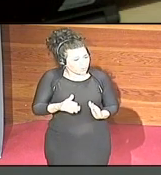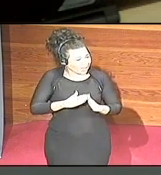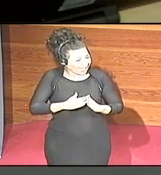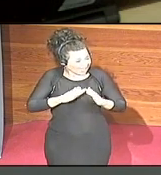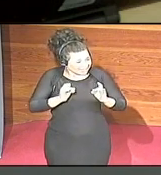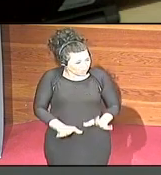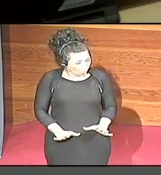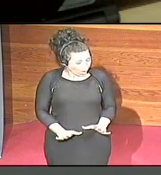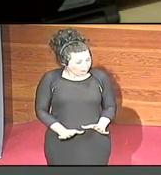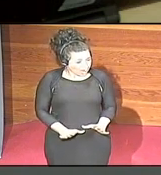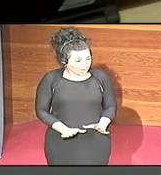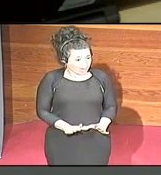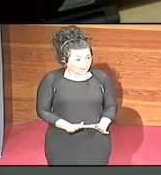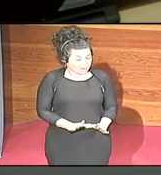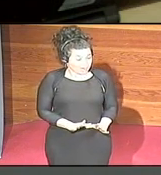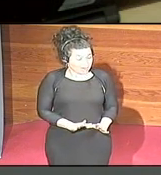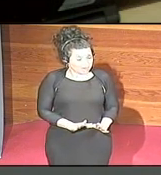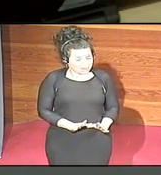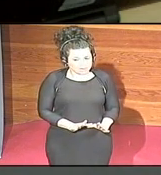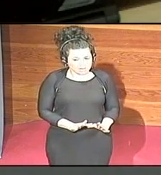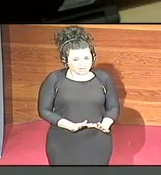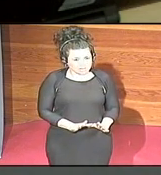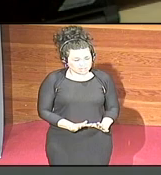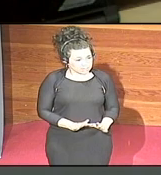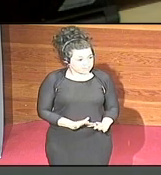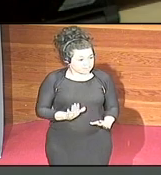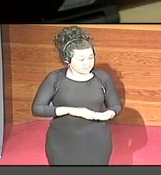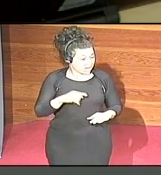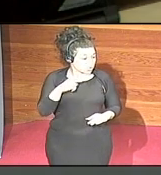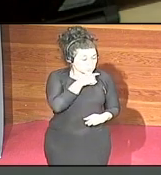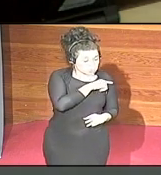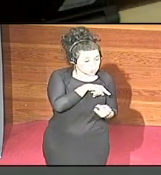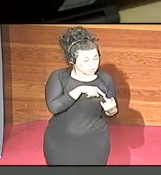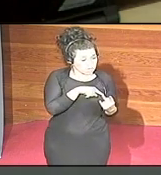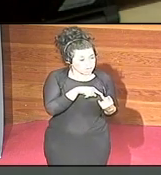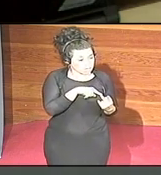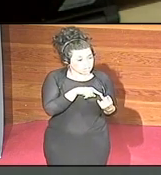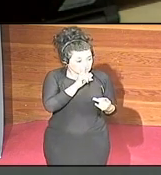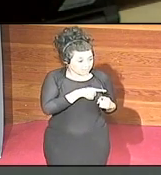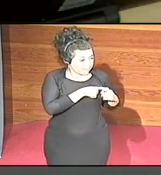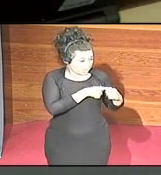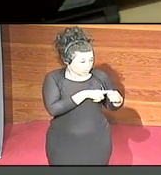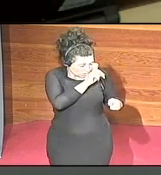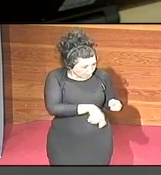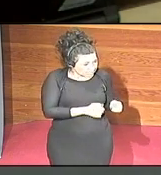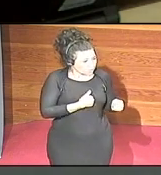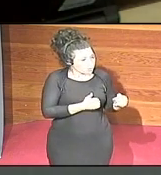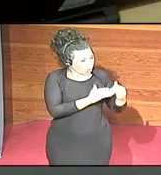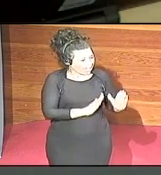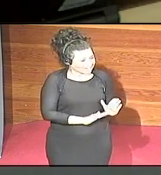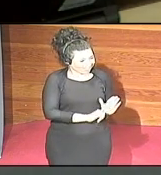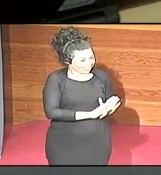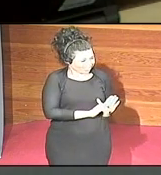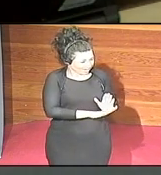sigue siendo ámbito doméstico para Kremlin, así como Bielorrus, en el ámbito